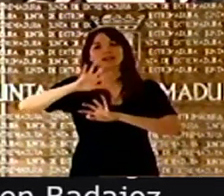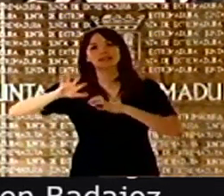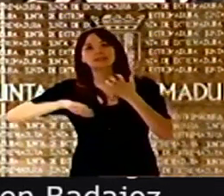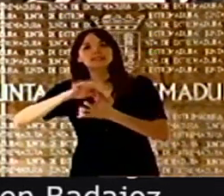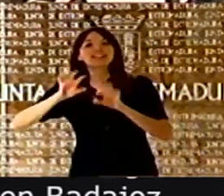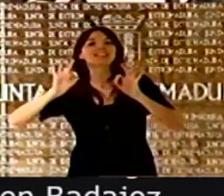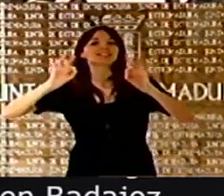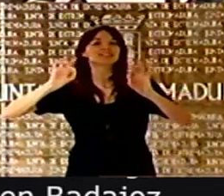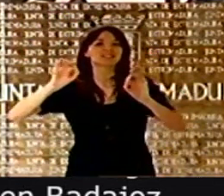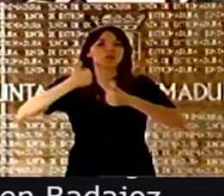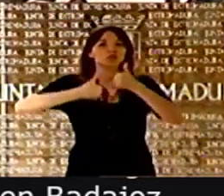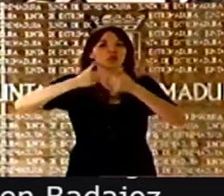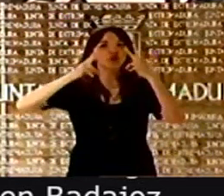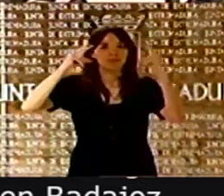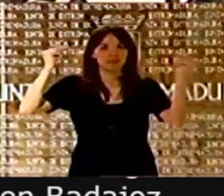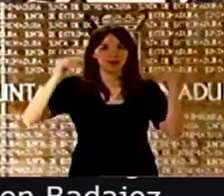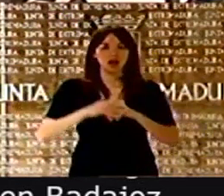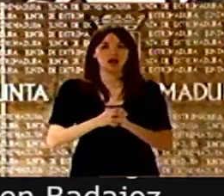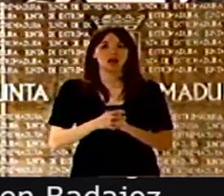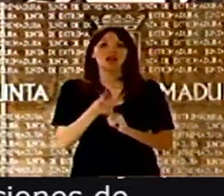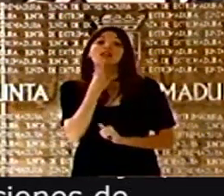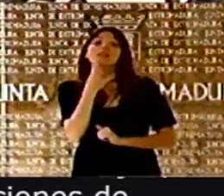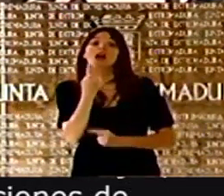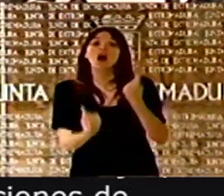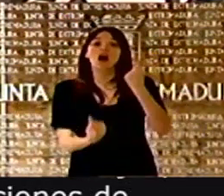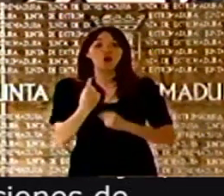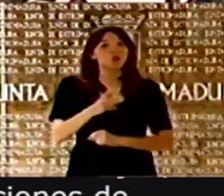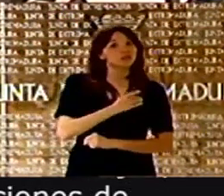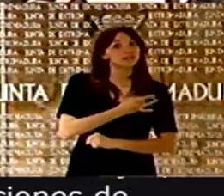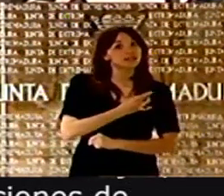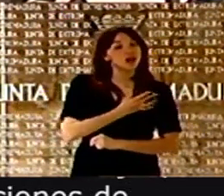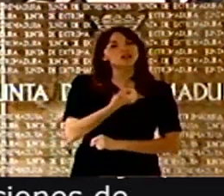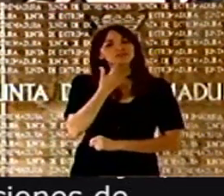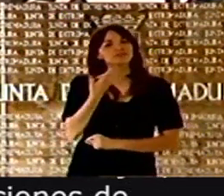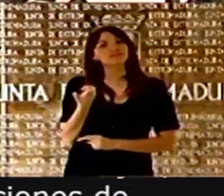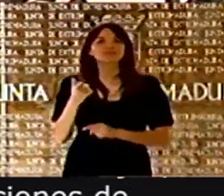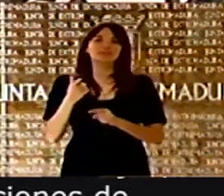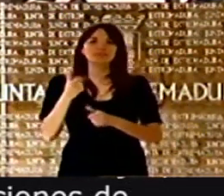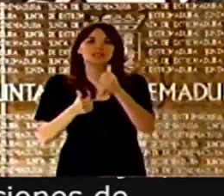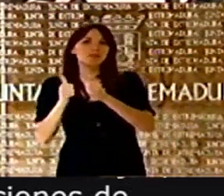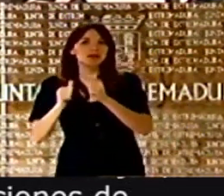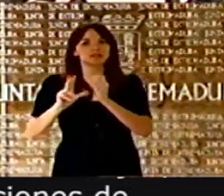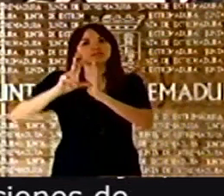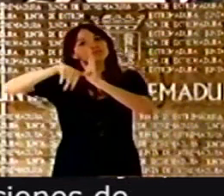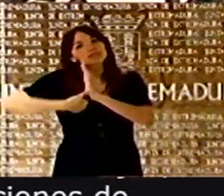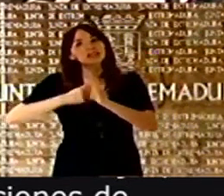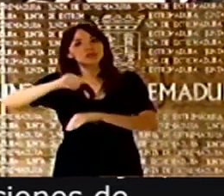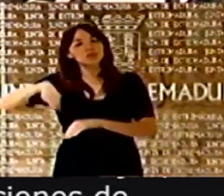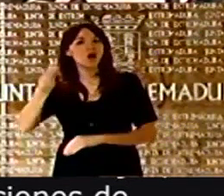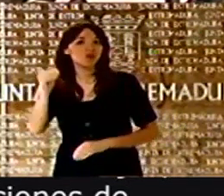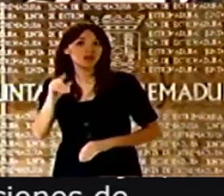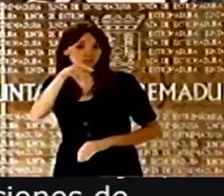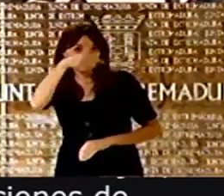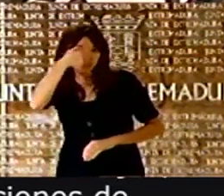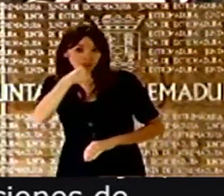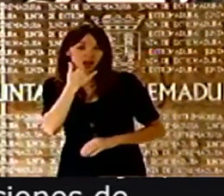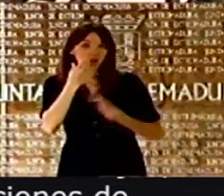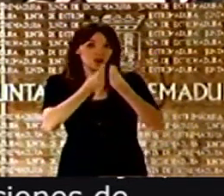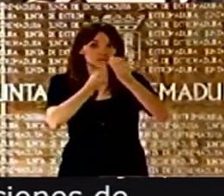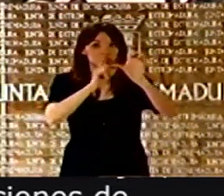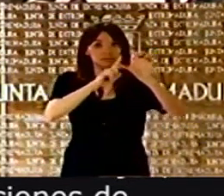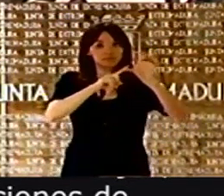enfermería. Incluso algunos sindicatos están diciendo de que, bueno, que ha habido hacinamiento, de que el examen empezó más de 1 hora tarde. No sé si tienen constancia desde la Junta